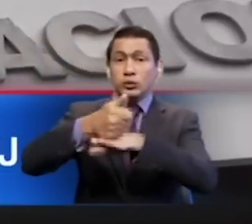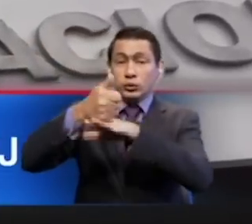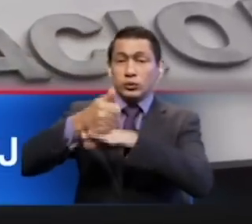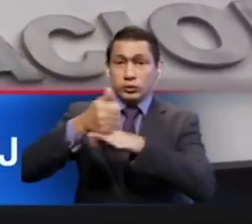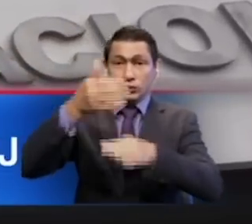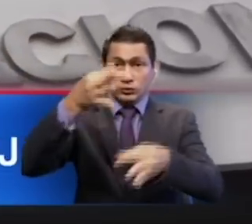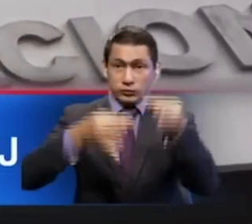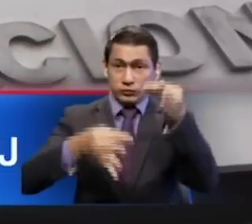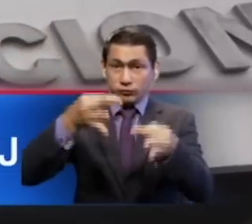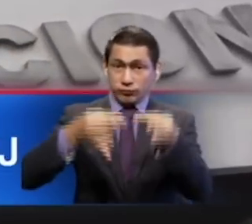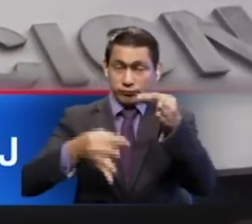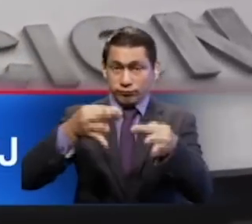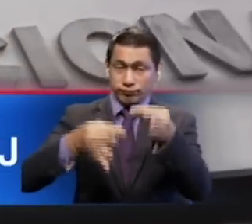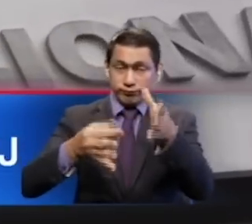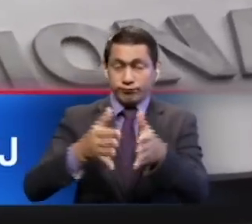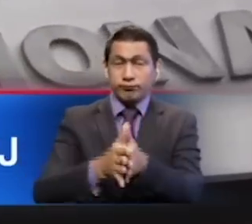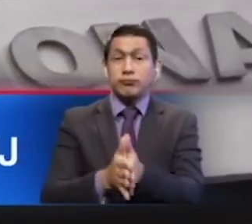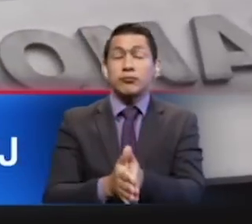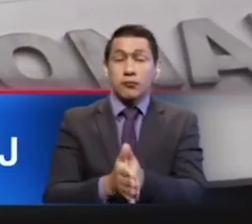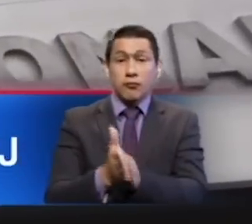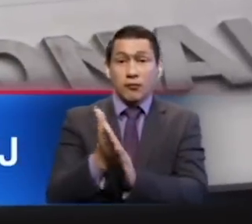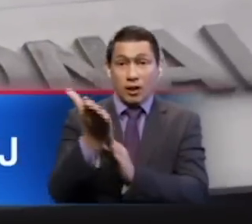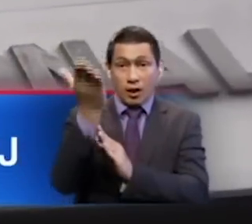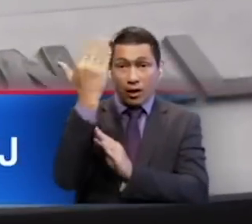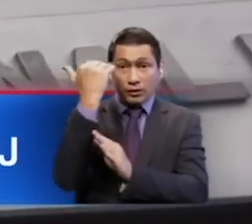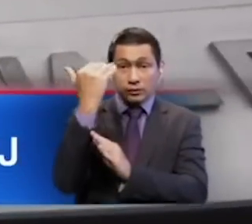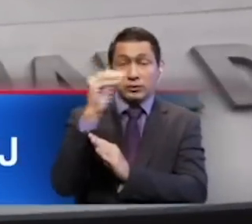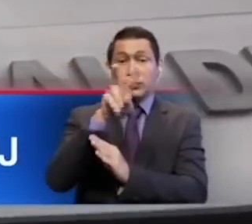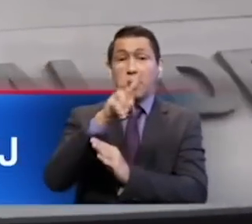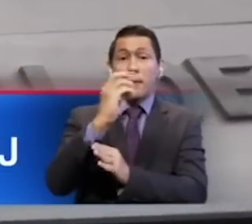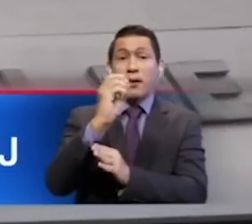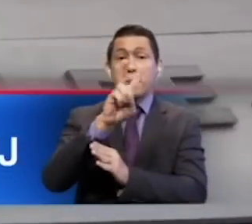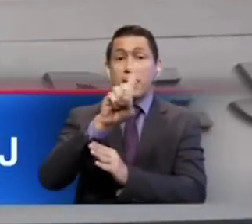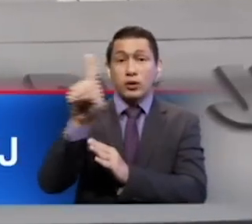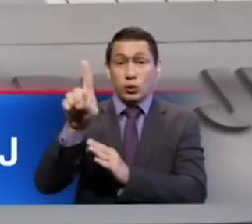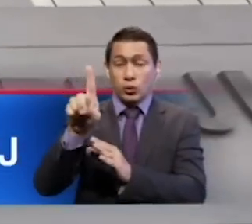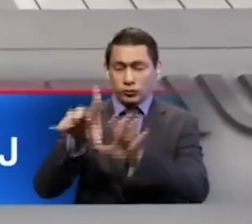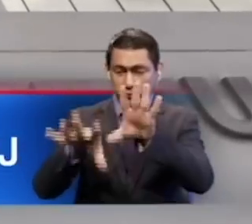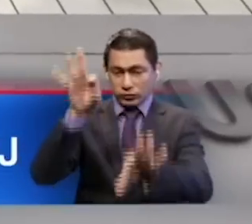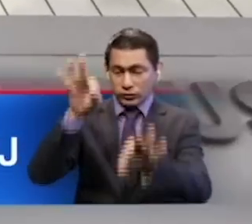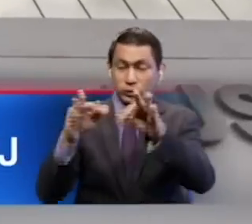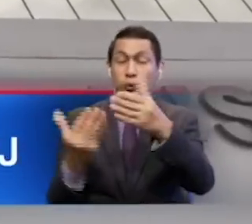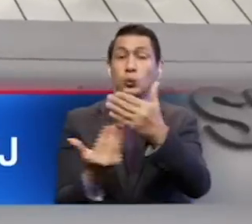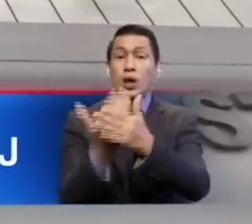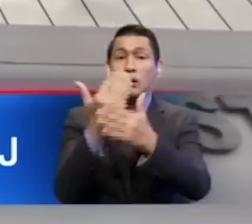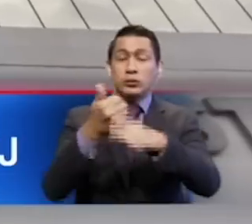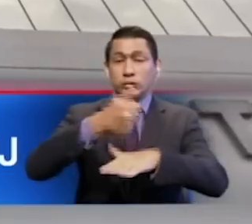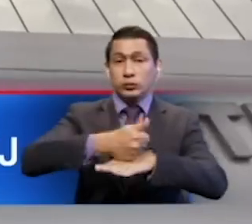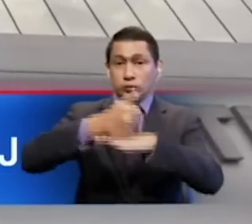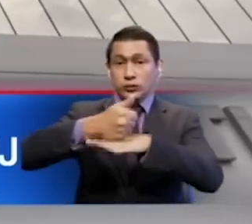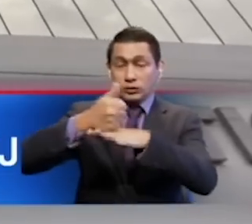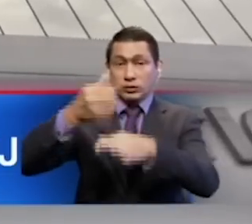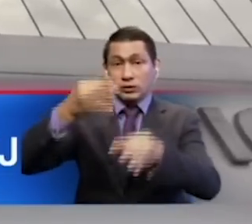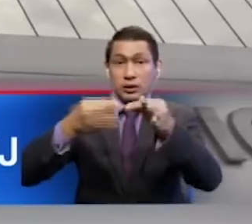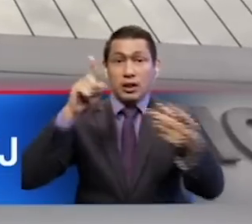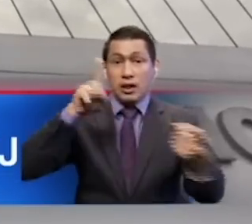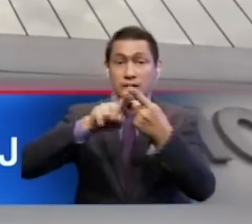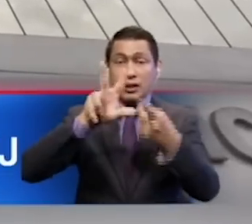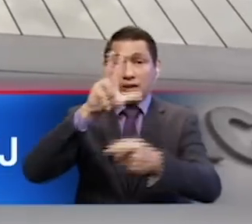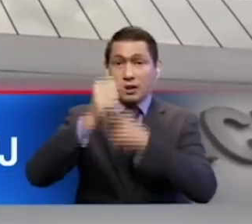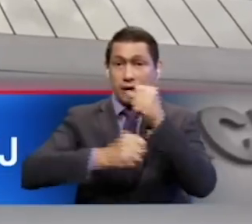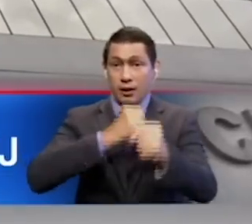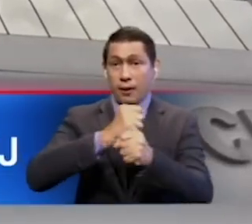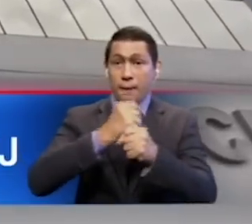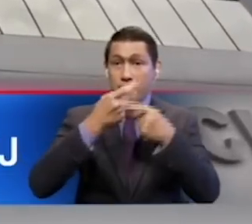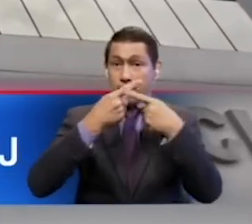que fueron designados por concurso público en el 2021 para periodos de gestión de 3 y 6 años, y con lo cual se modificó el plazo